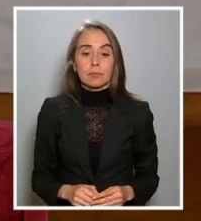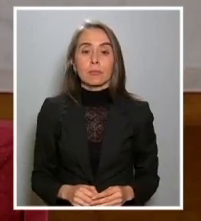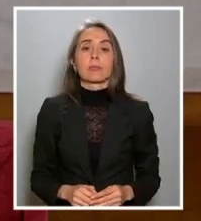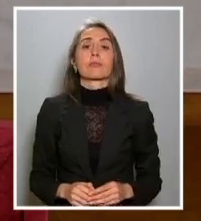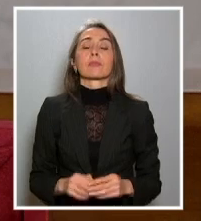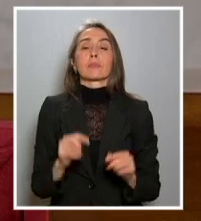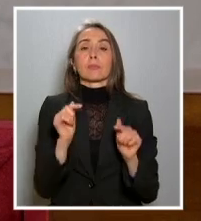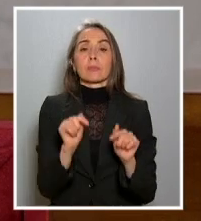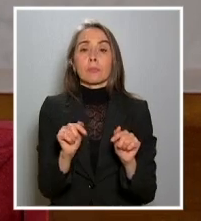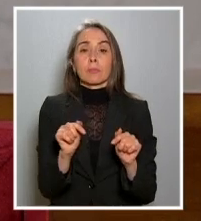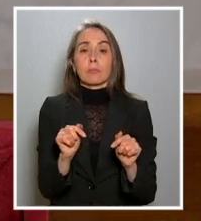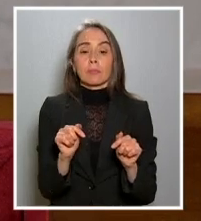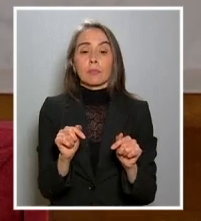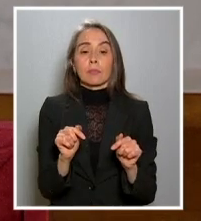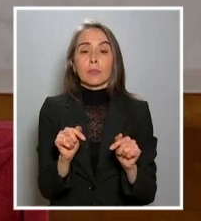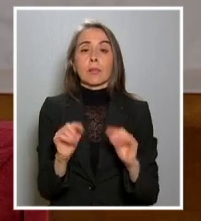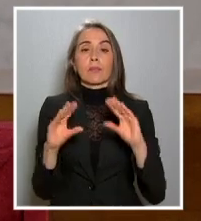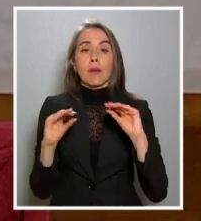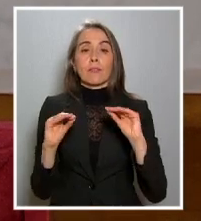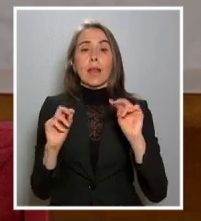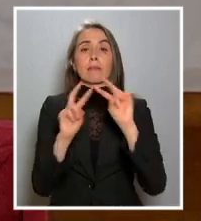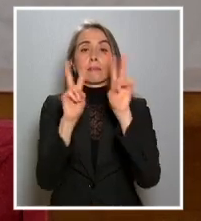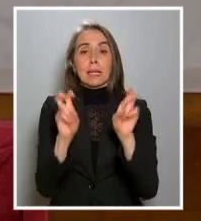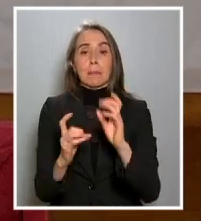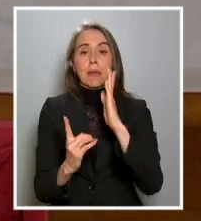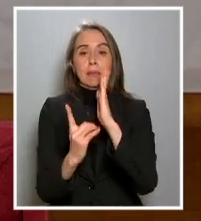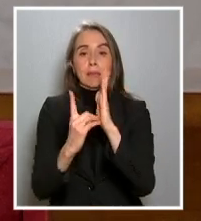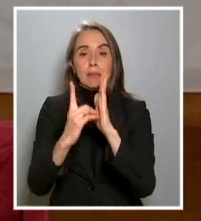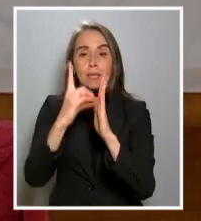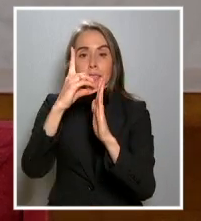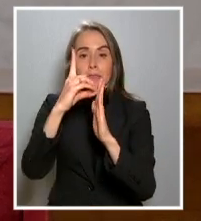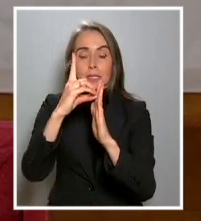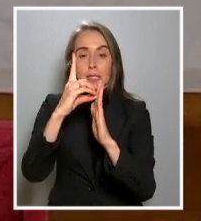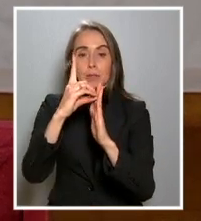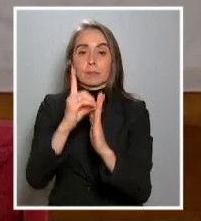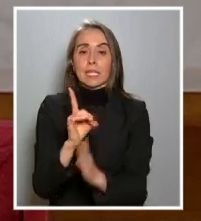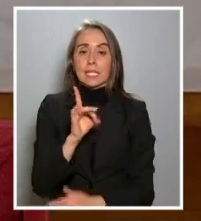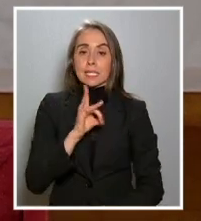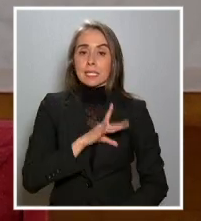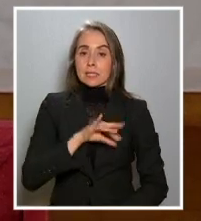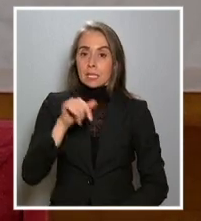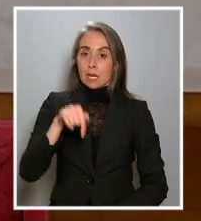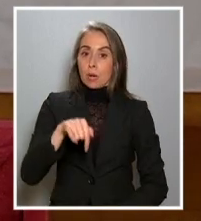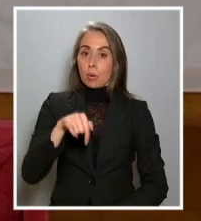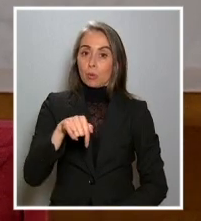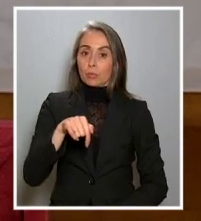Pasando al desarrollo. En el Chile de hoy,